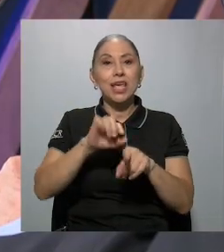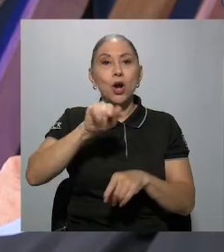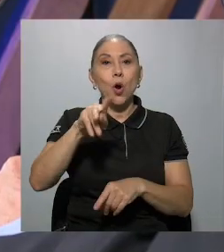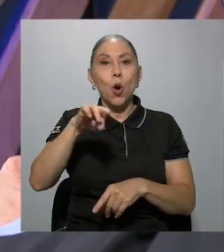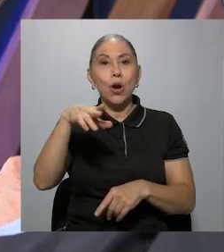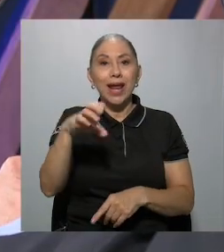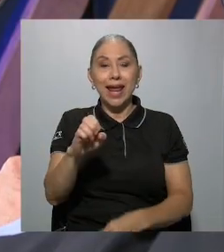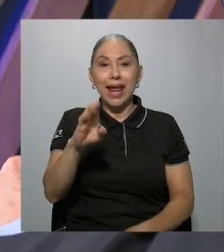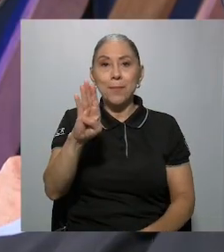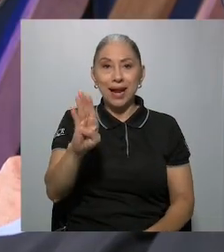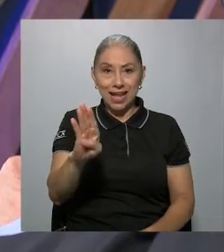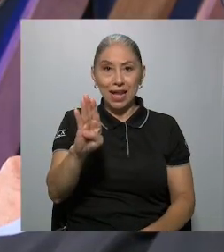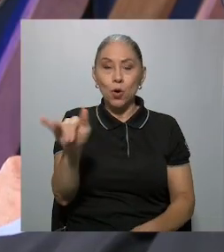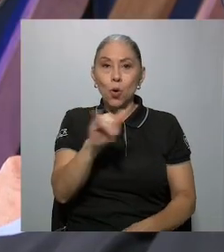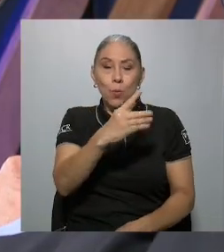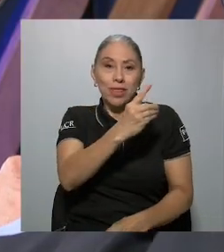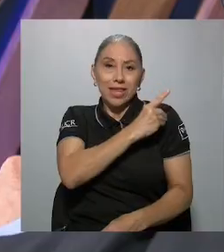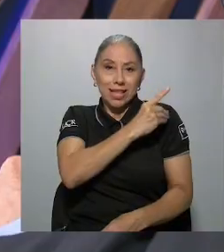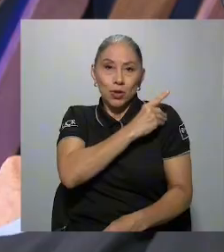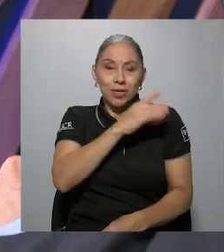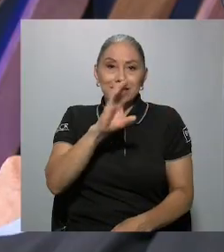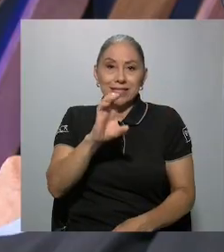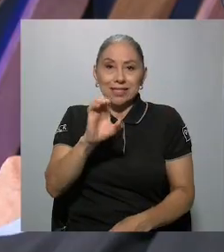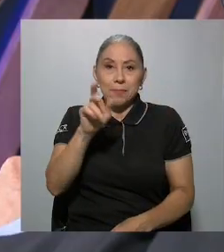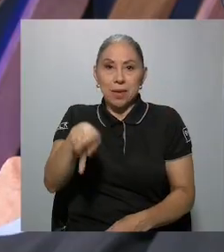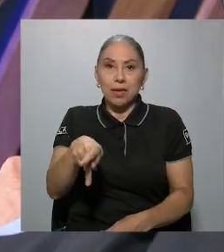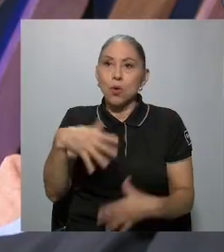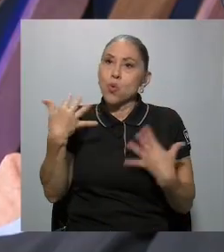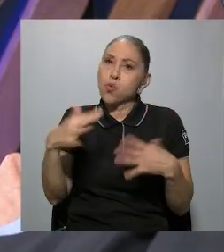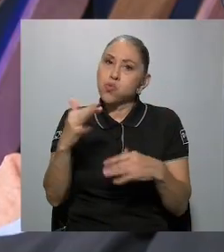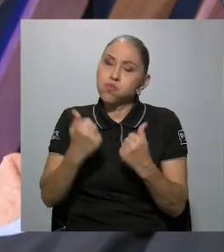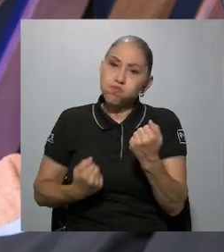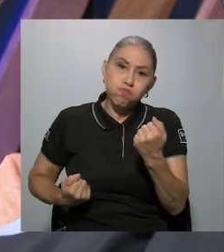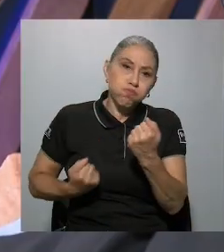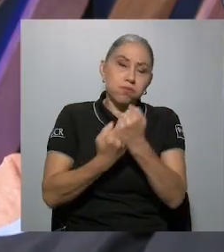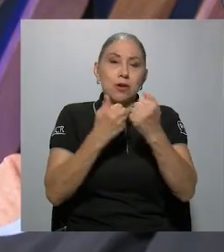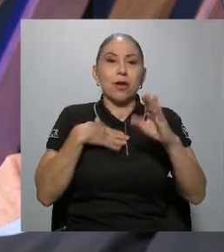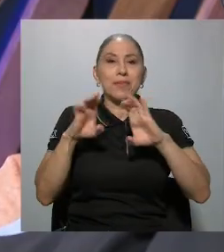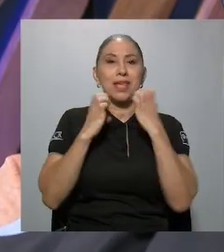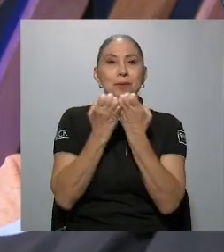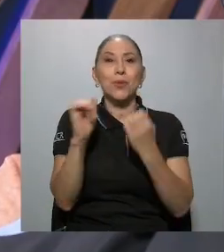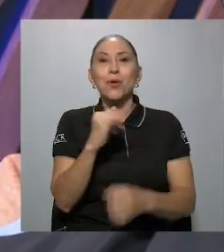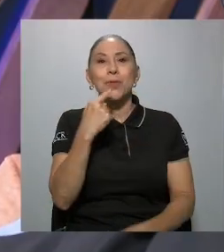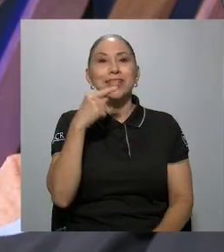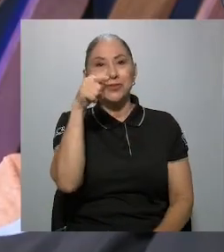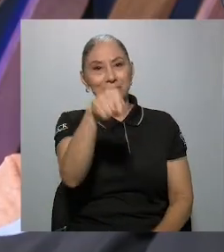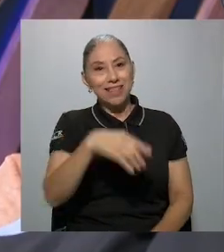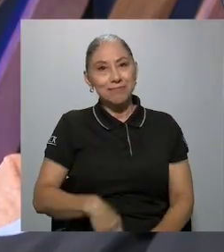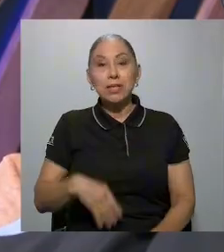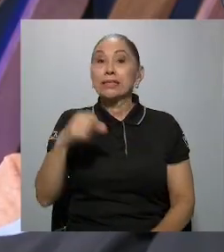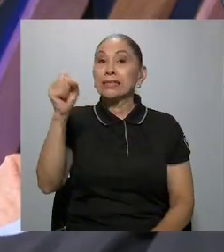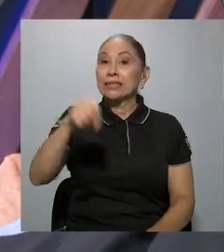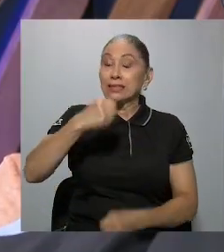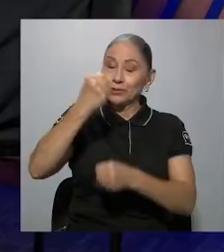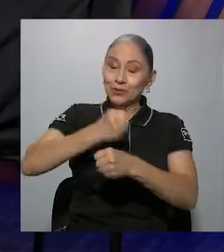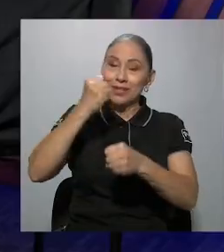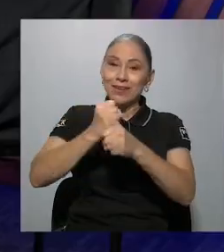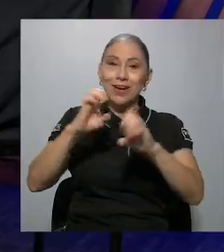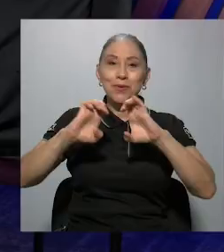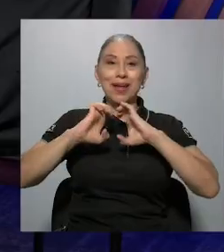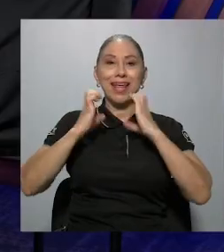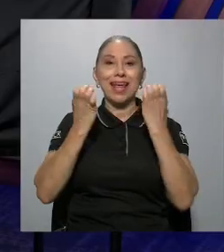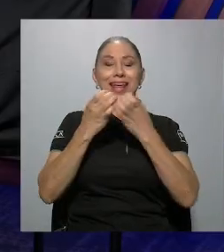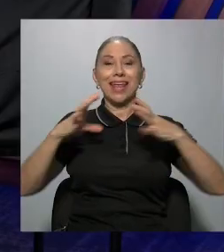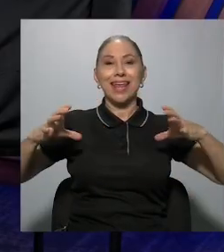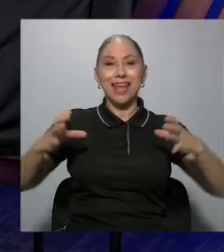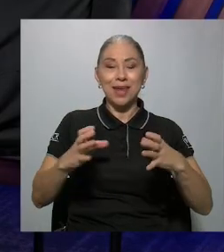Jorge Barquero como director del CCP, todo el apoyo que le dieron a mi equipo. Y como usted dice, o sea, sí, fue un trabajo en equipo